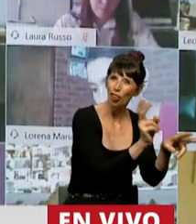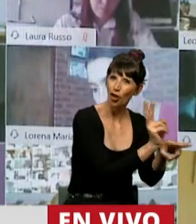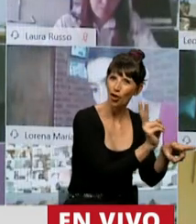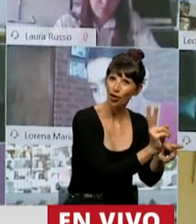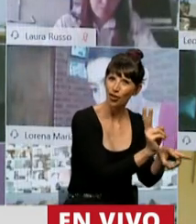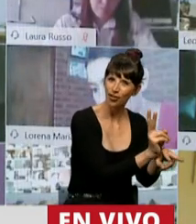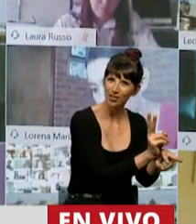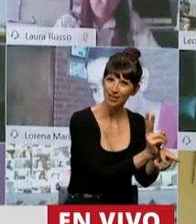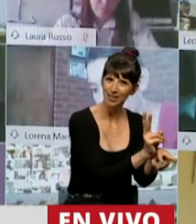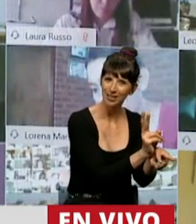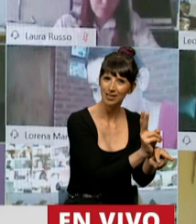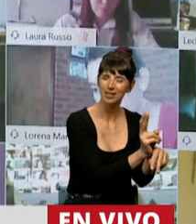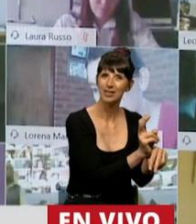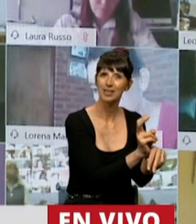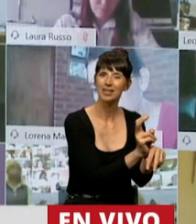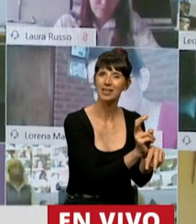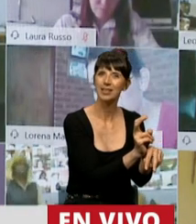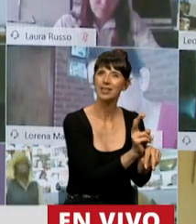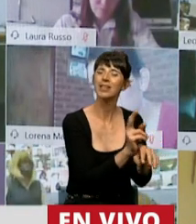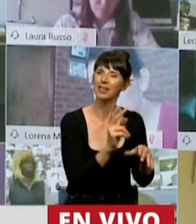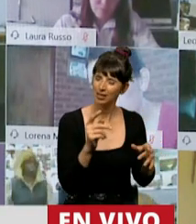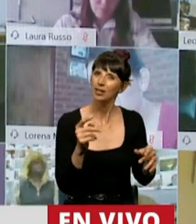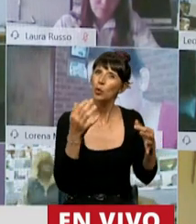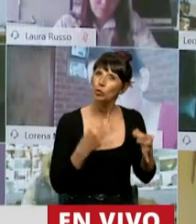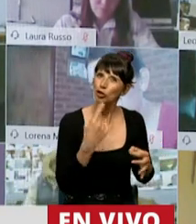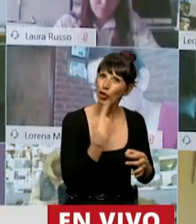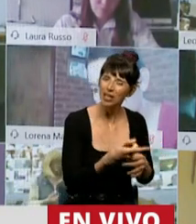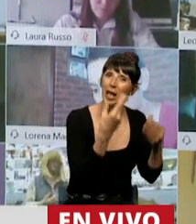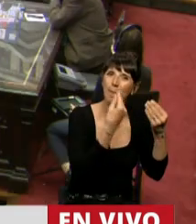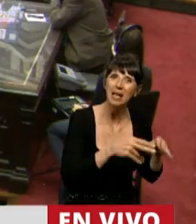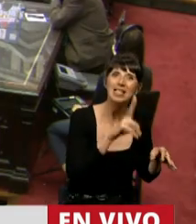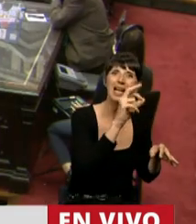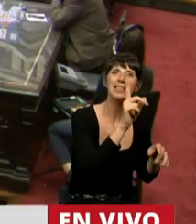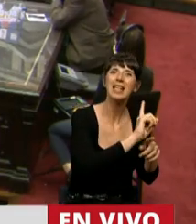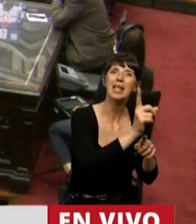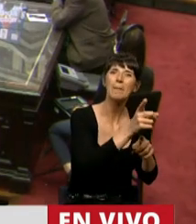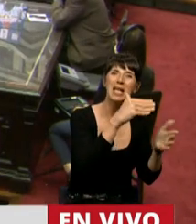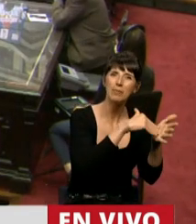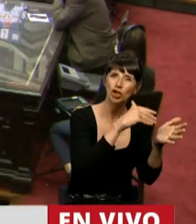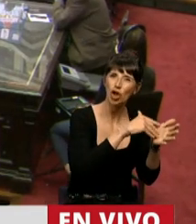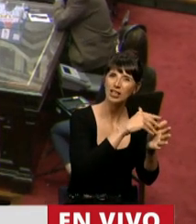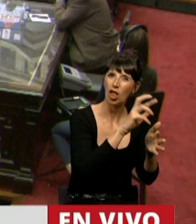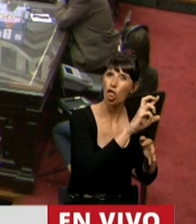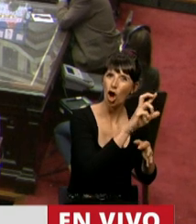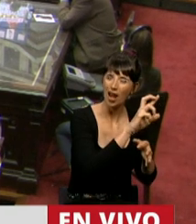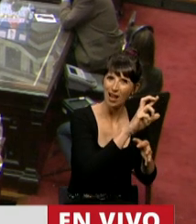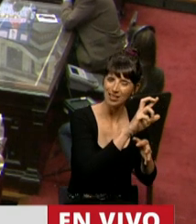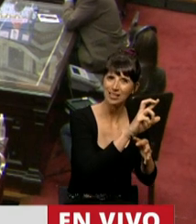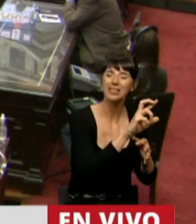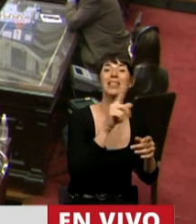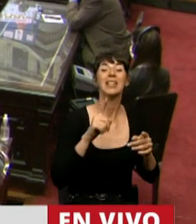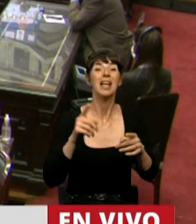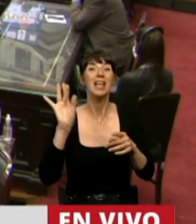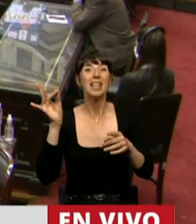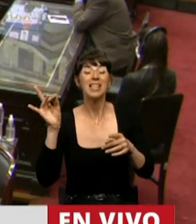de digamos este fondo decía que arrancó con 300 millones d y terminó